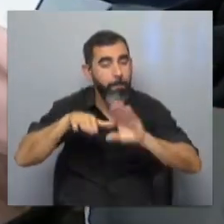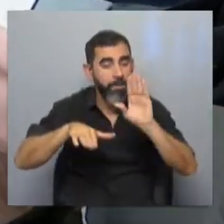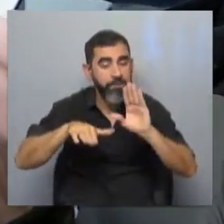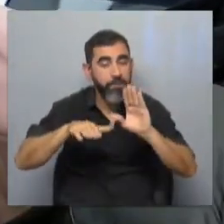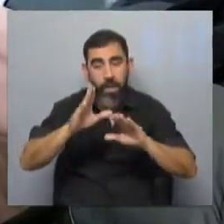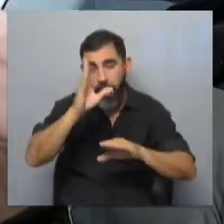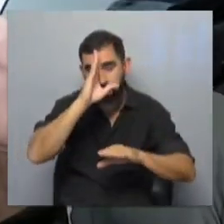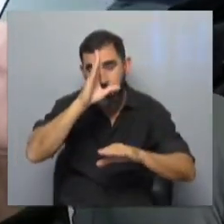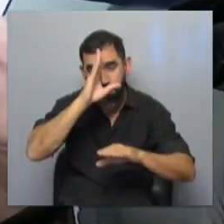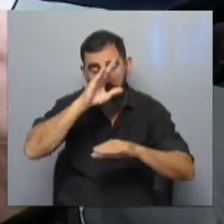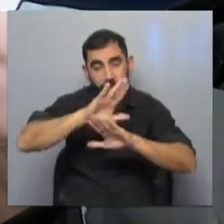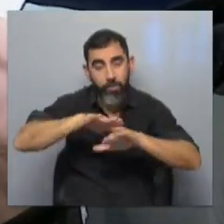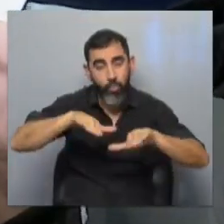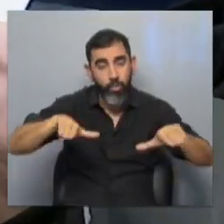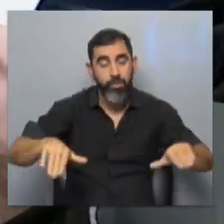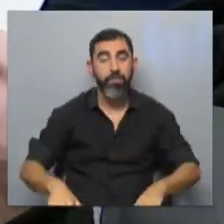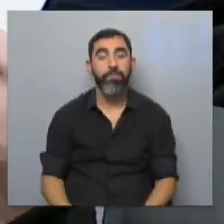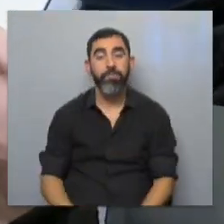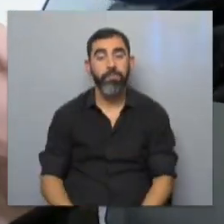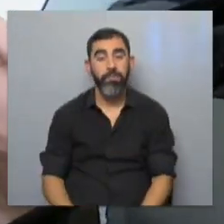los aprendizajes de los alumnos.